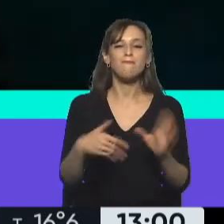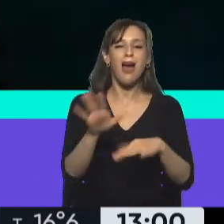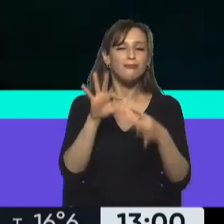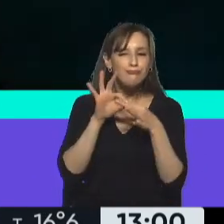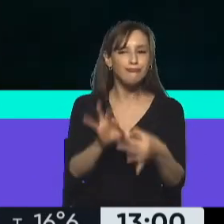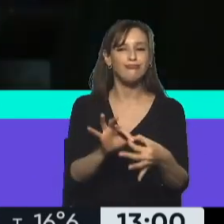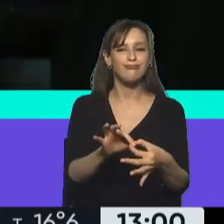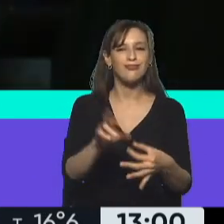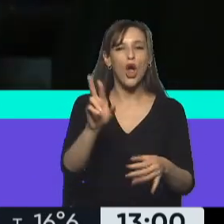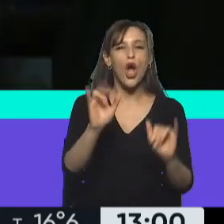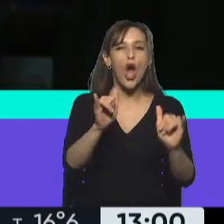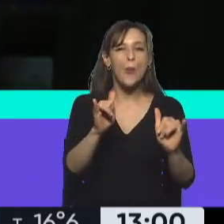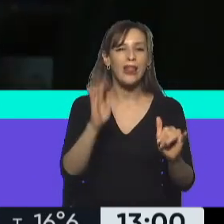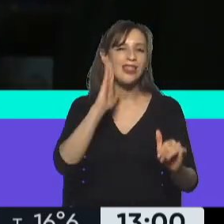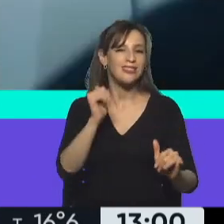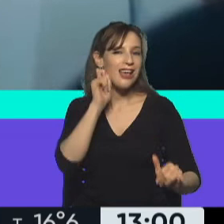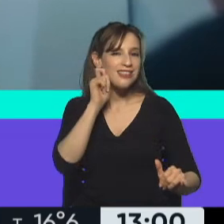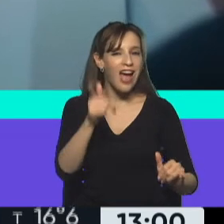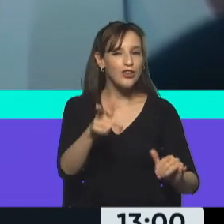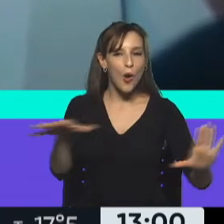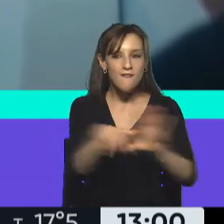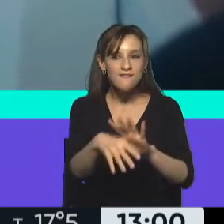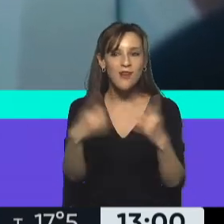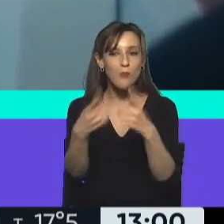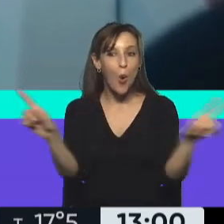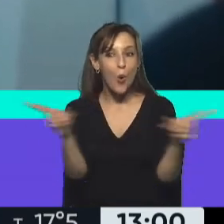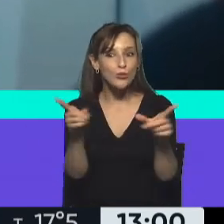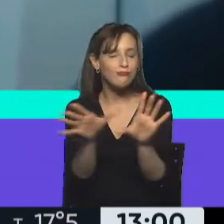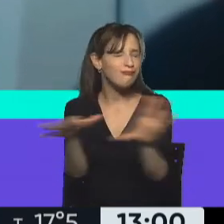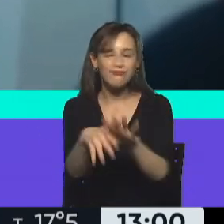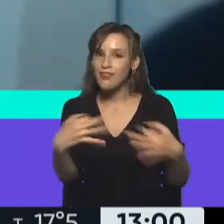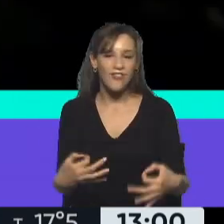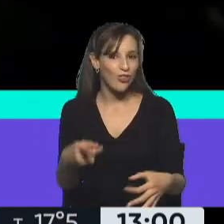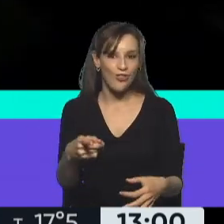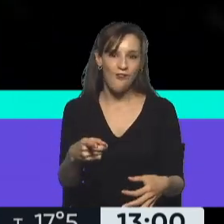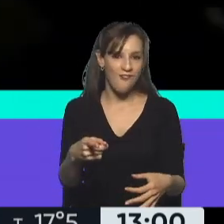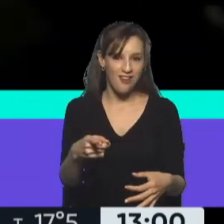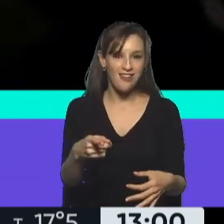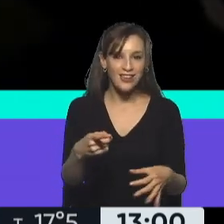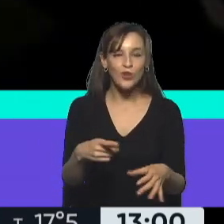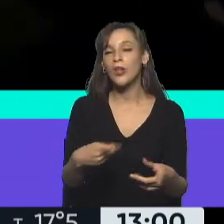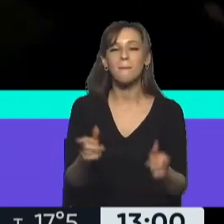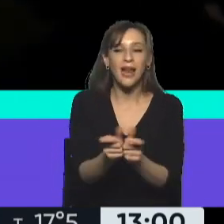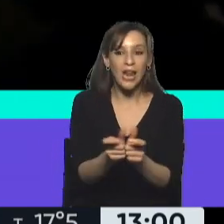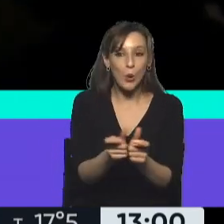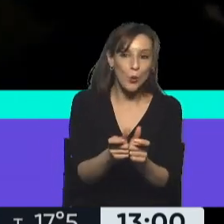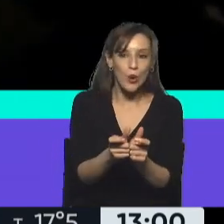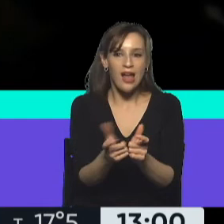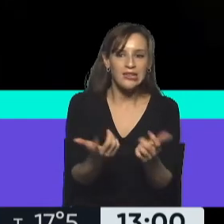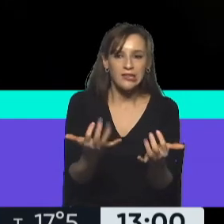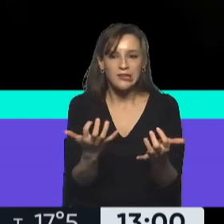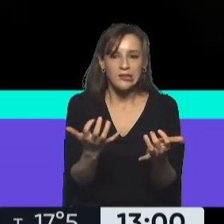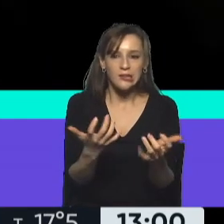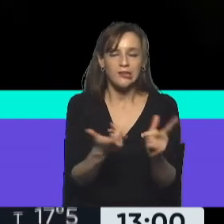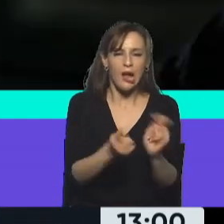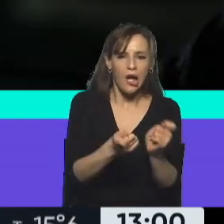años, la verdad que llegar al estreno es ese momento donde la suelto, ¿no? Es como siempre uno tiene esa película que la tiene uno en la sala de edición,